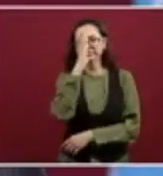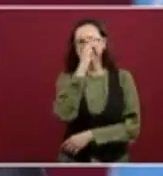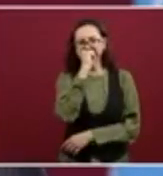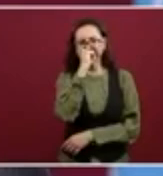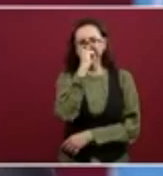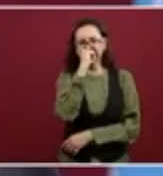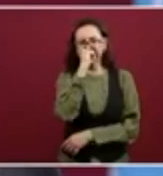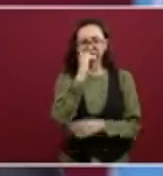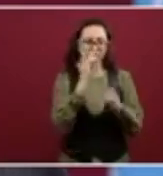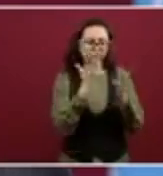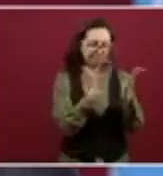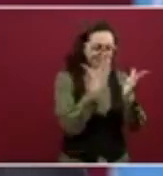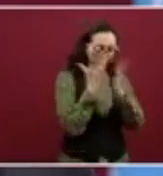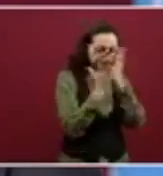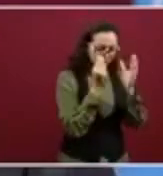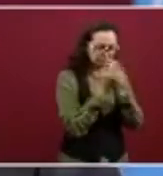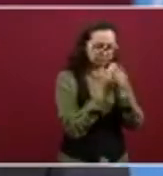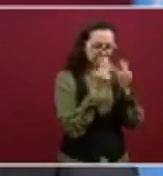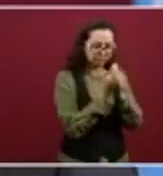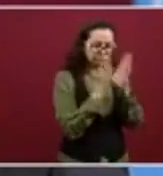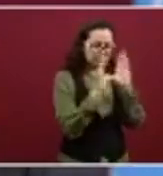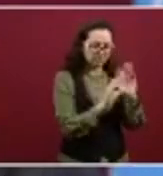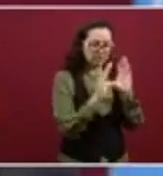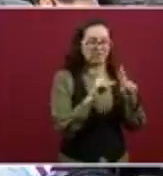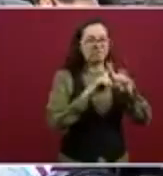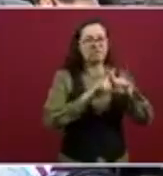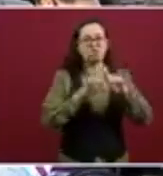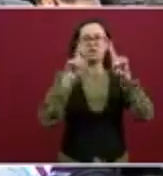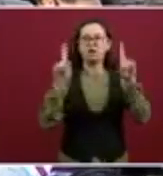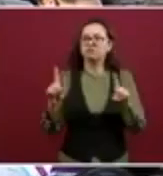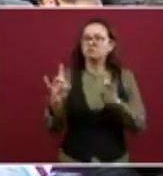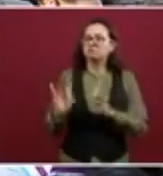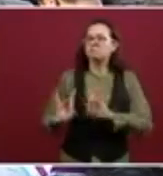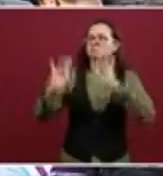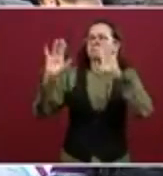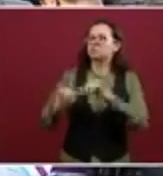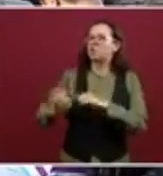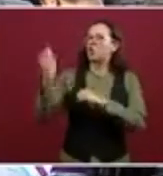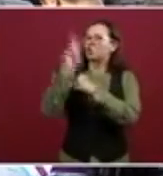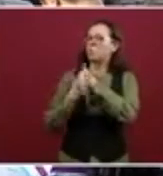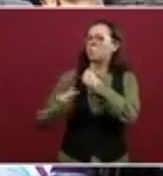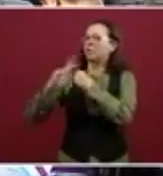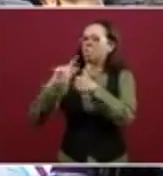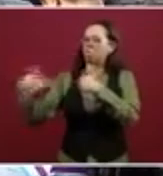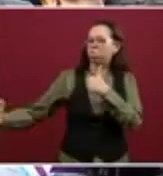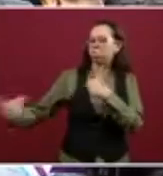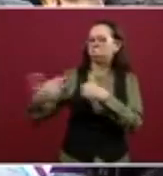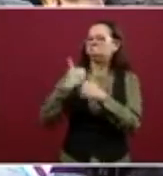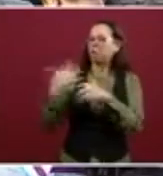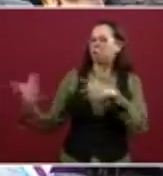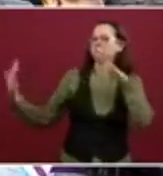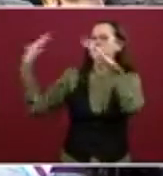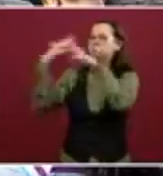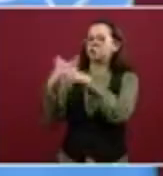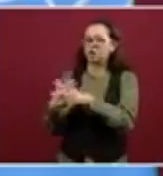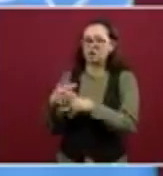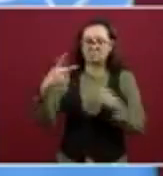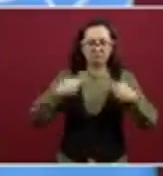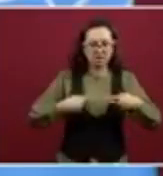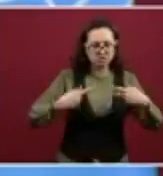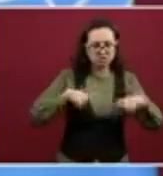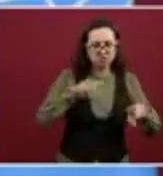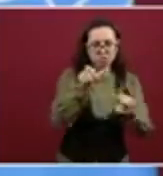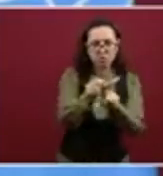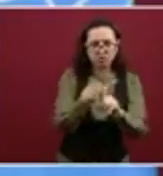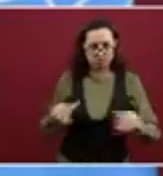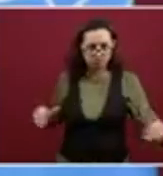no es lo mismo la seguridad nacional, la defensa nacional, que la seguridad pública.